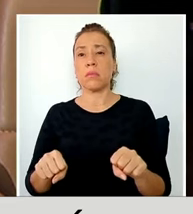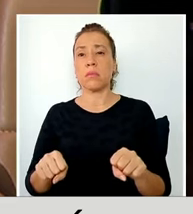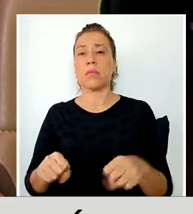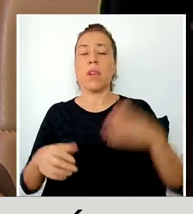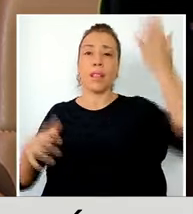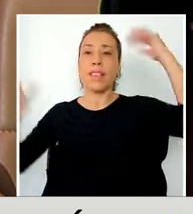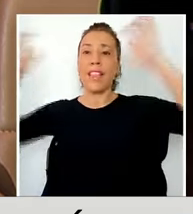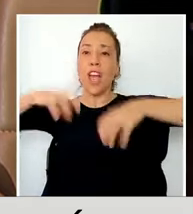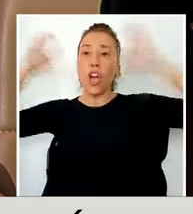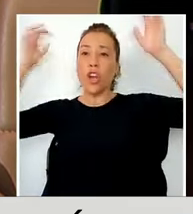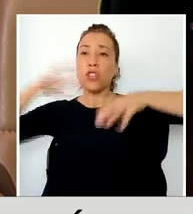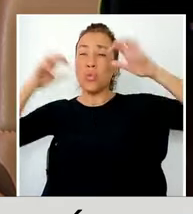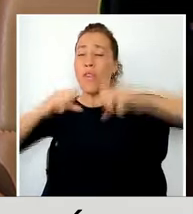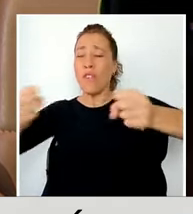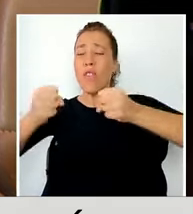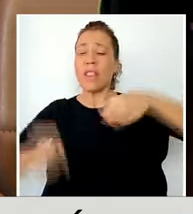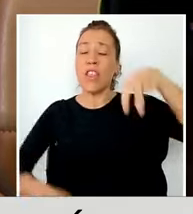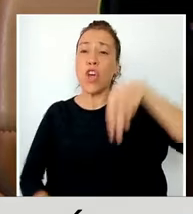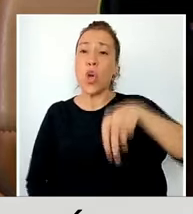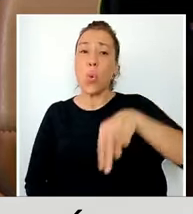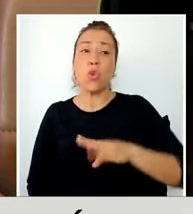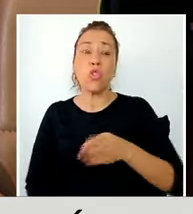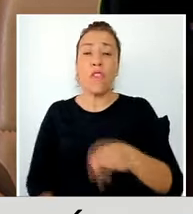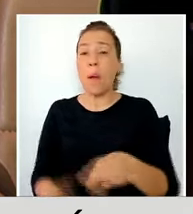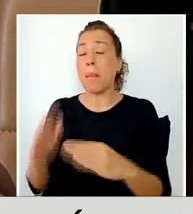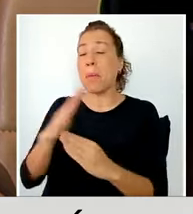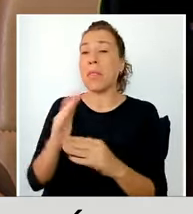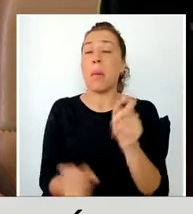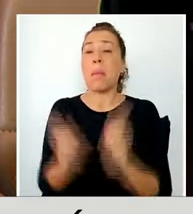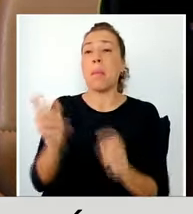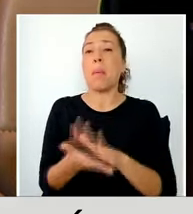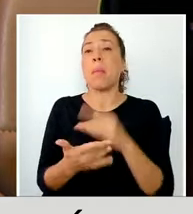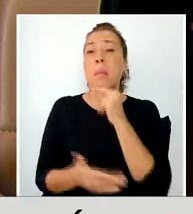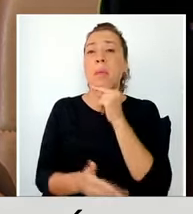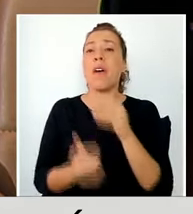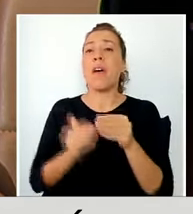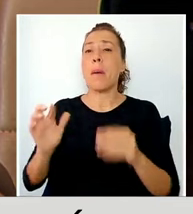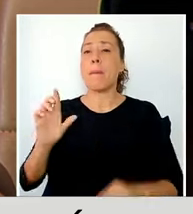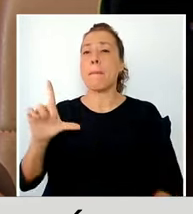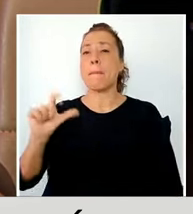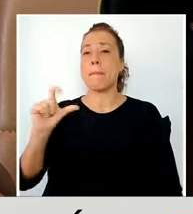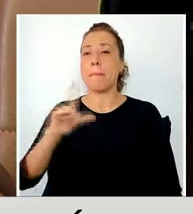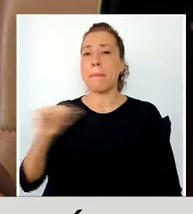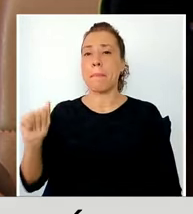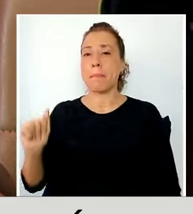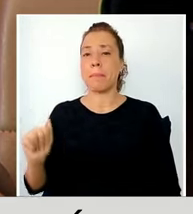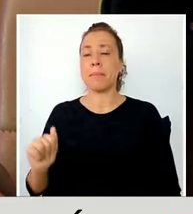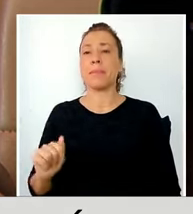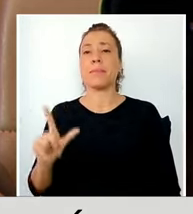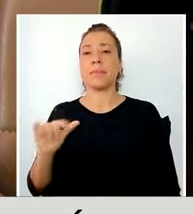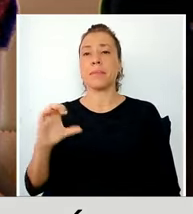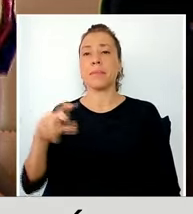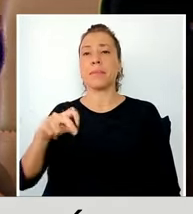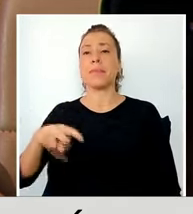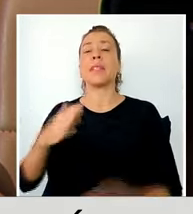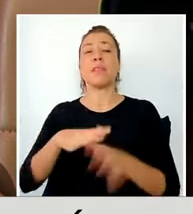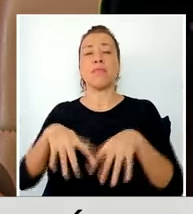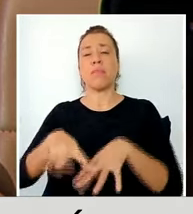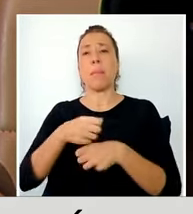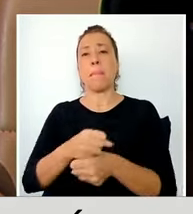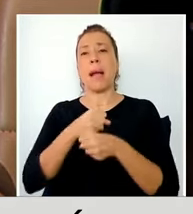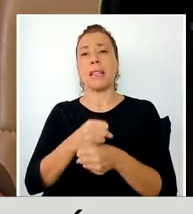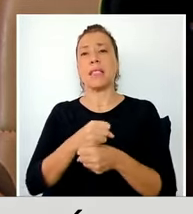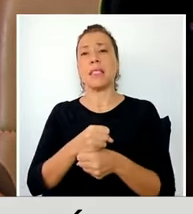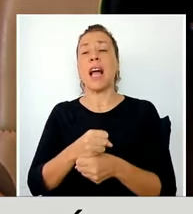y es por eso que la gente por ejemplo los vecinos de placilla El licantén han salido a marchar han salido a cortar el camino